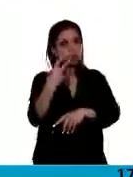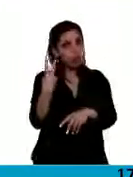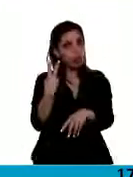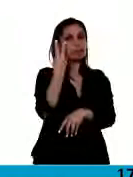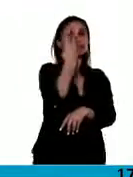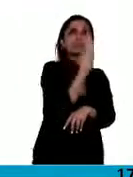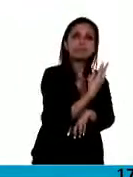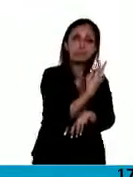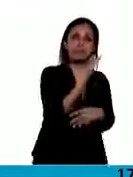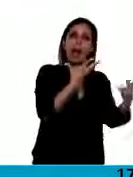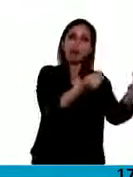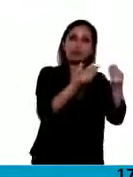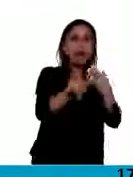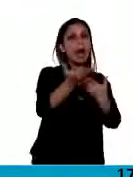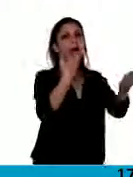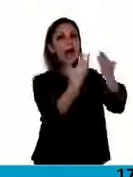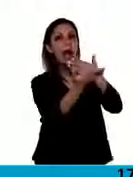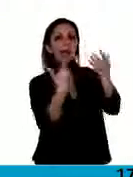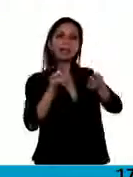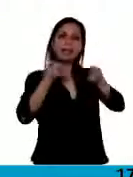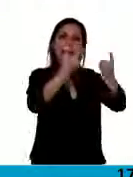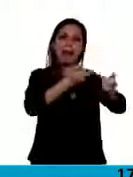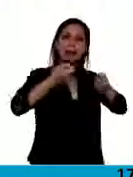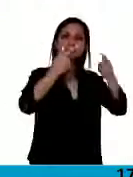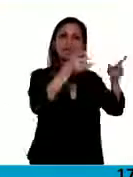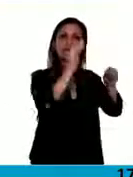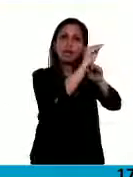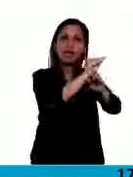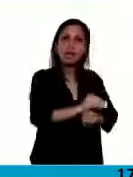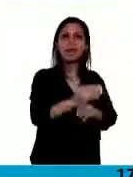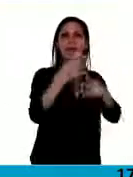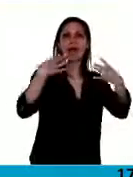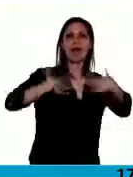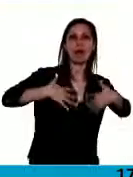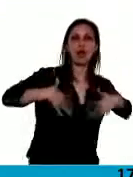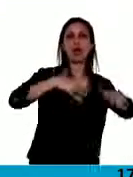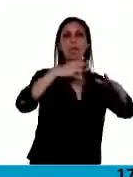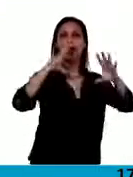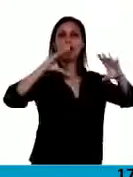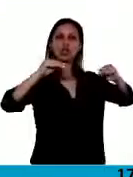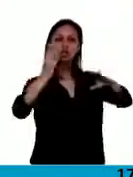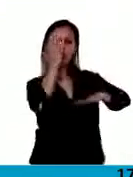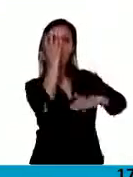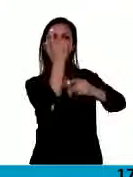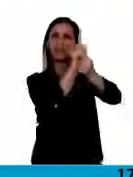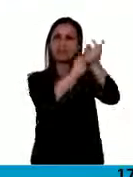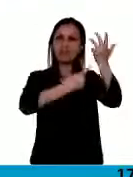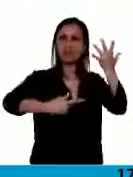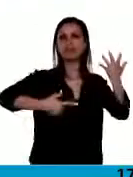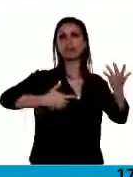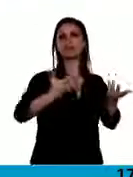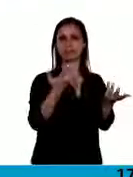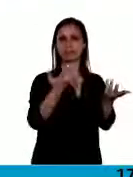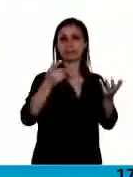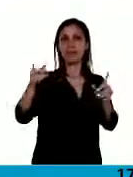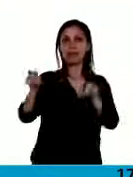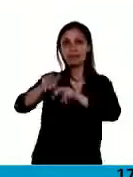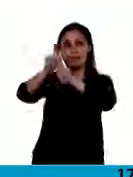familias, a llevar cientos de kilos de alimentos, de ropa, colchones, que se